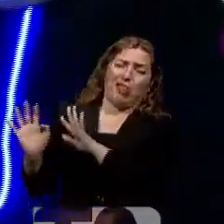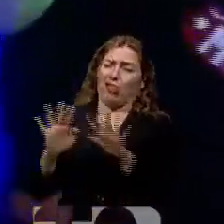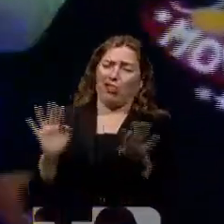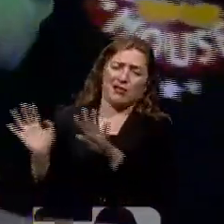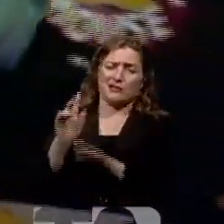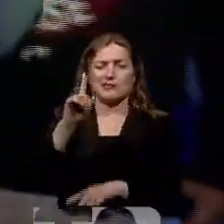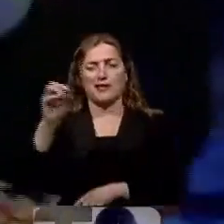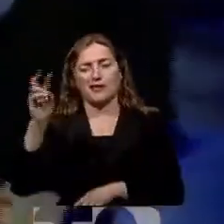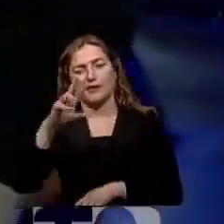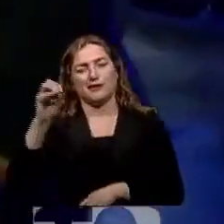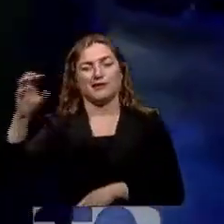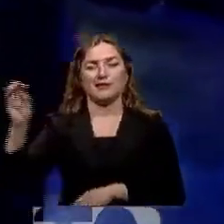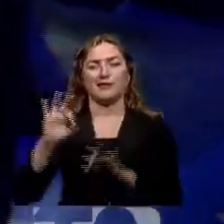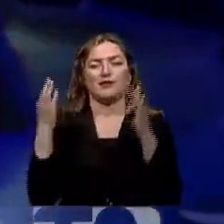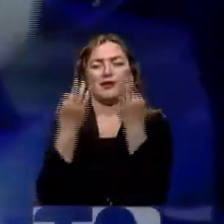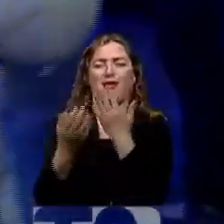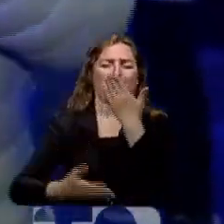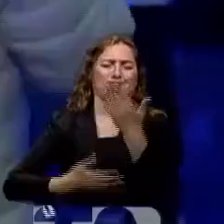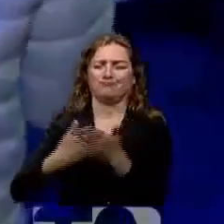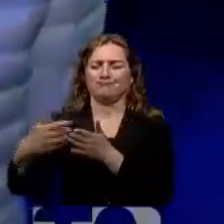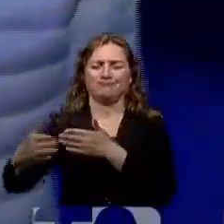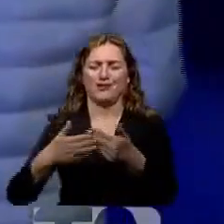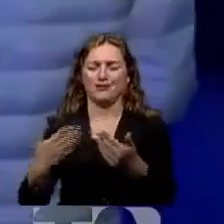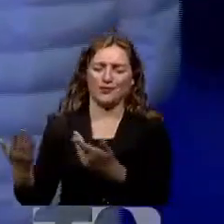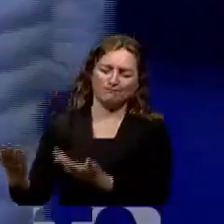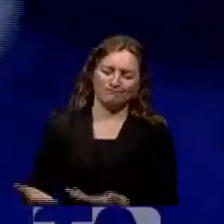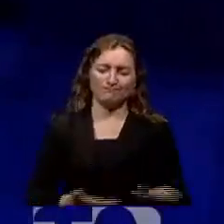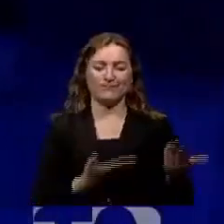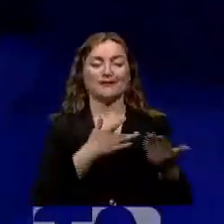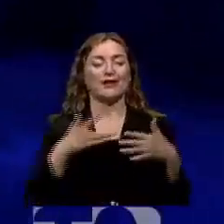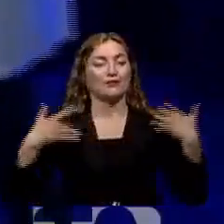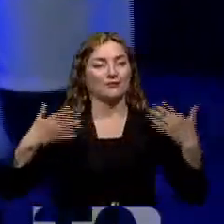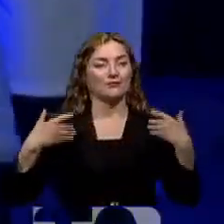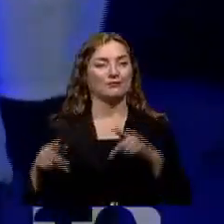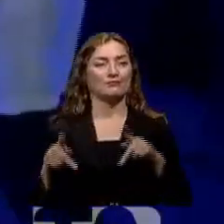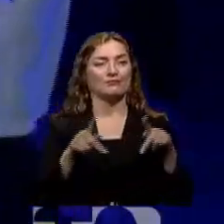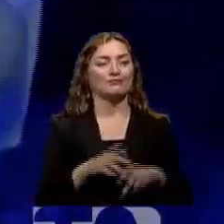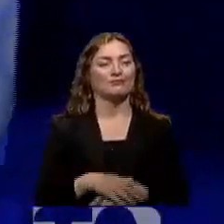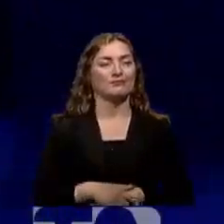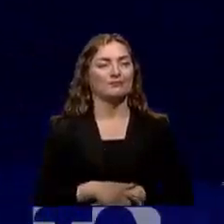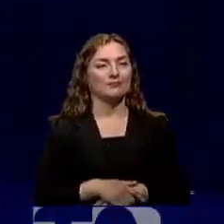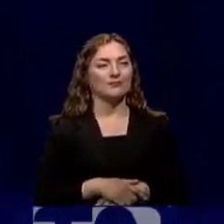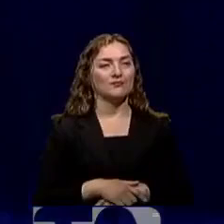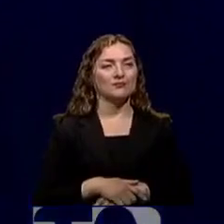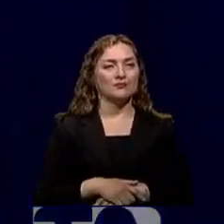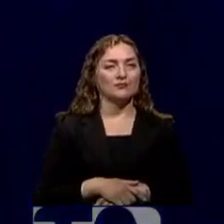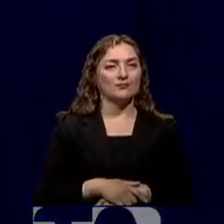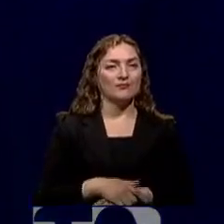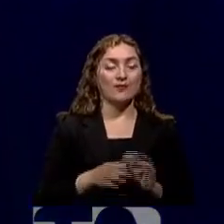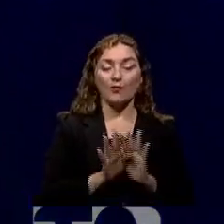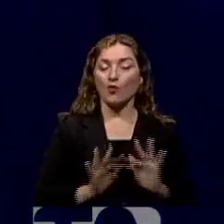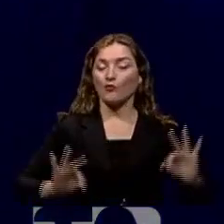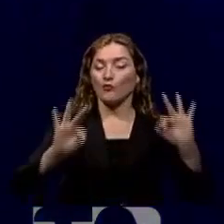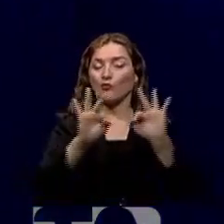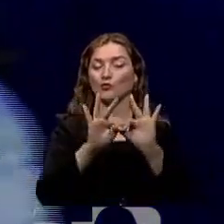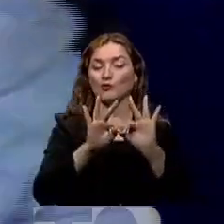200 niños, 200 familias aquí para darles esta alegría que hemos preparado acá. Bueno, importante mencionar que aquí se cuenta